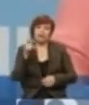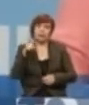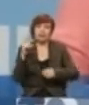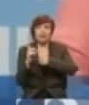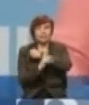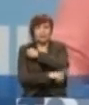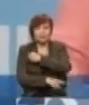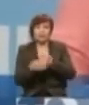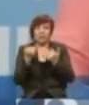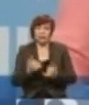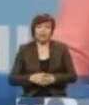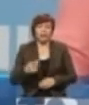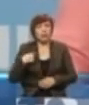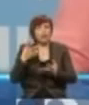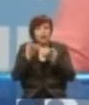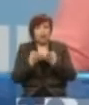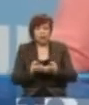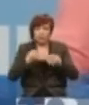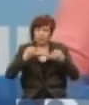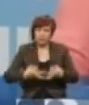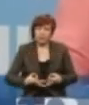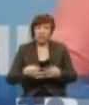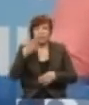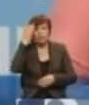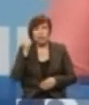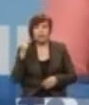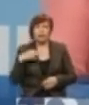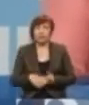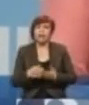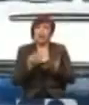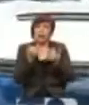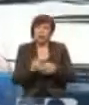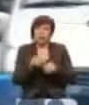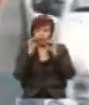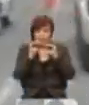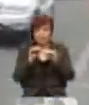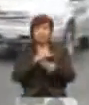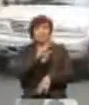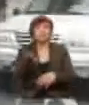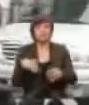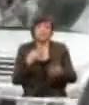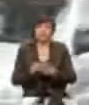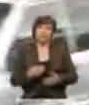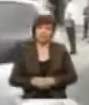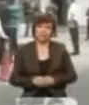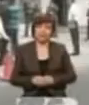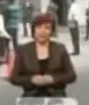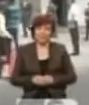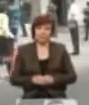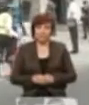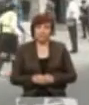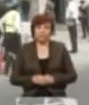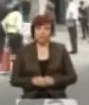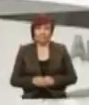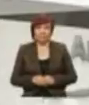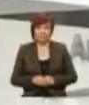los dos ámbitos. Yo quiero reafirmar esto, porque este es un mensaje para la comunidad educativa. Pero la justicia también ha tenido su parte, como en el llamado